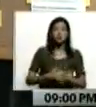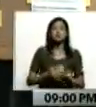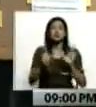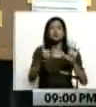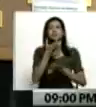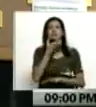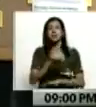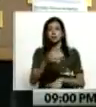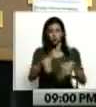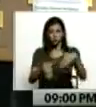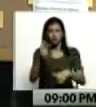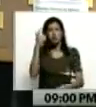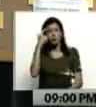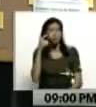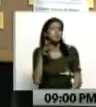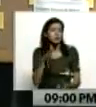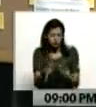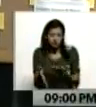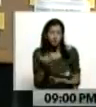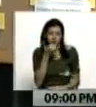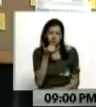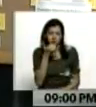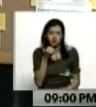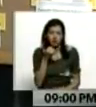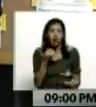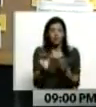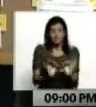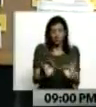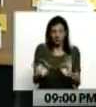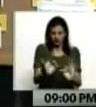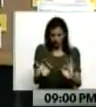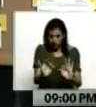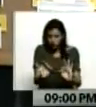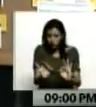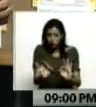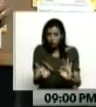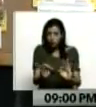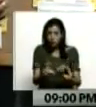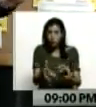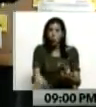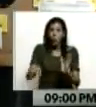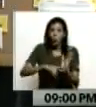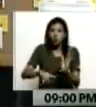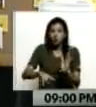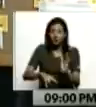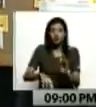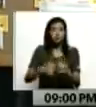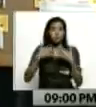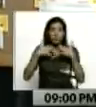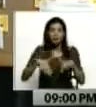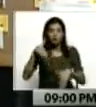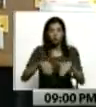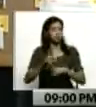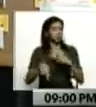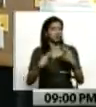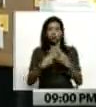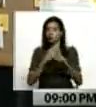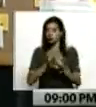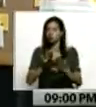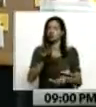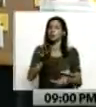ocurrió el 6 de diciembre y Bueno estamos preparando todo el antídoto para evitar que eso siga